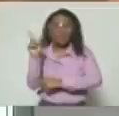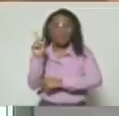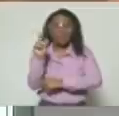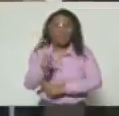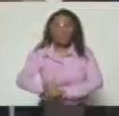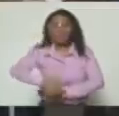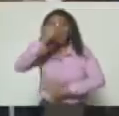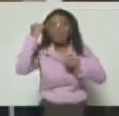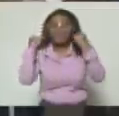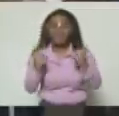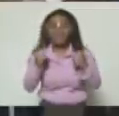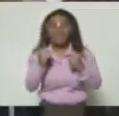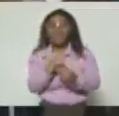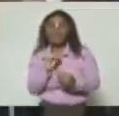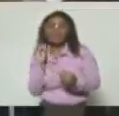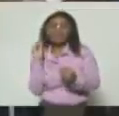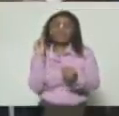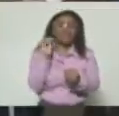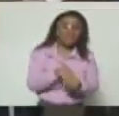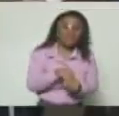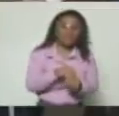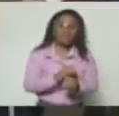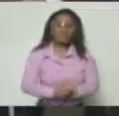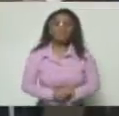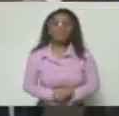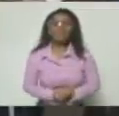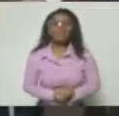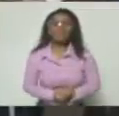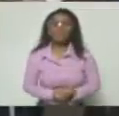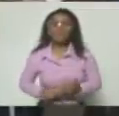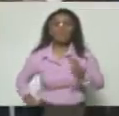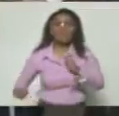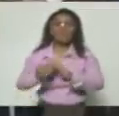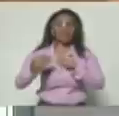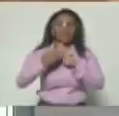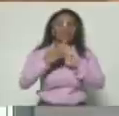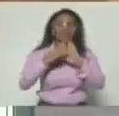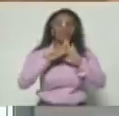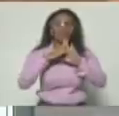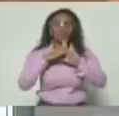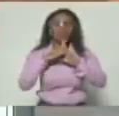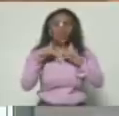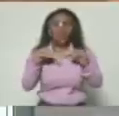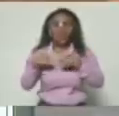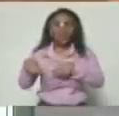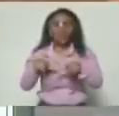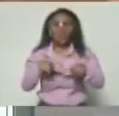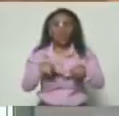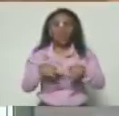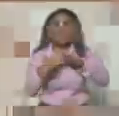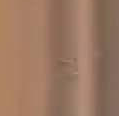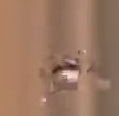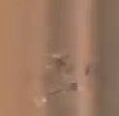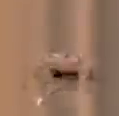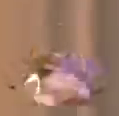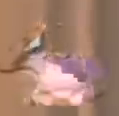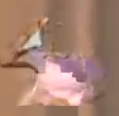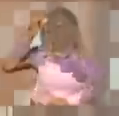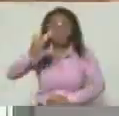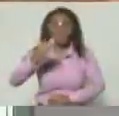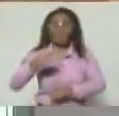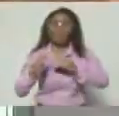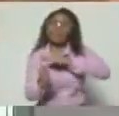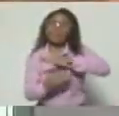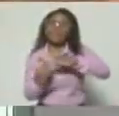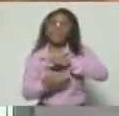doctrina de intervencionismo contra toda la región, bases militares, base